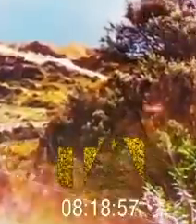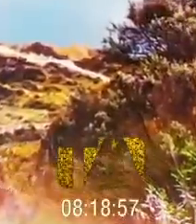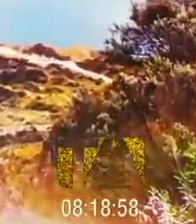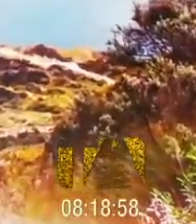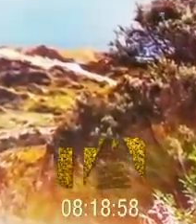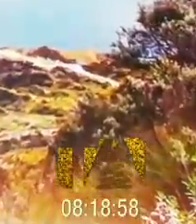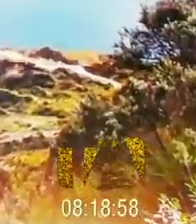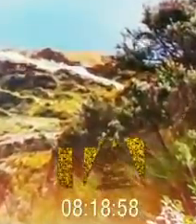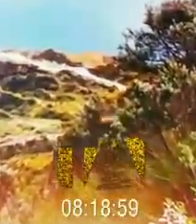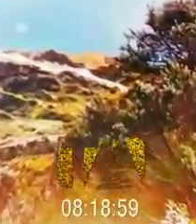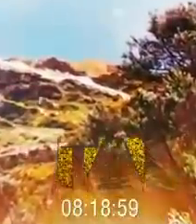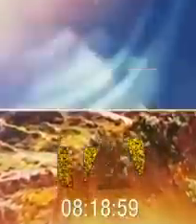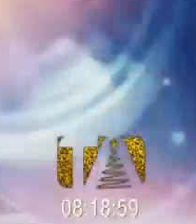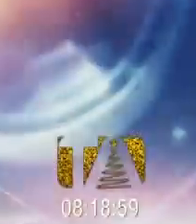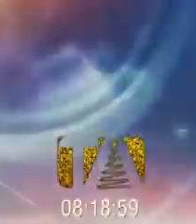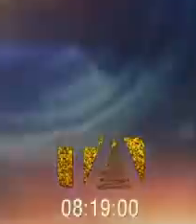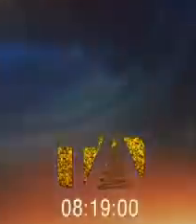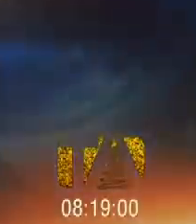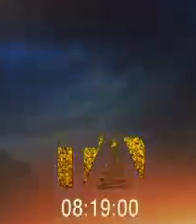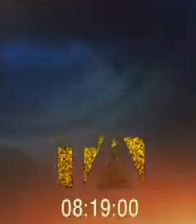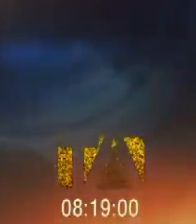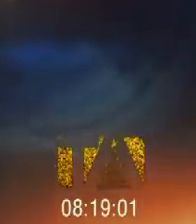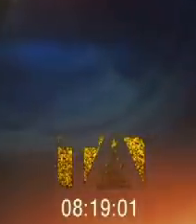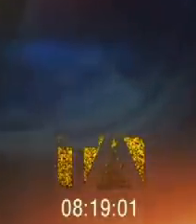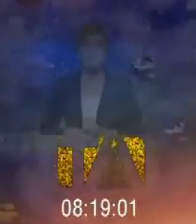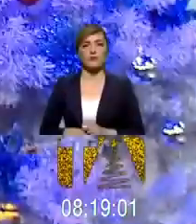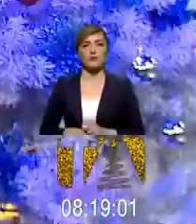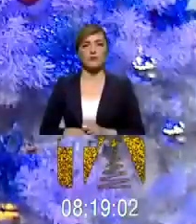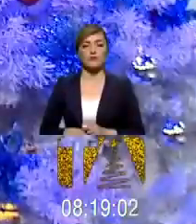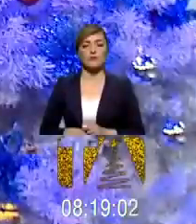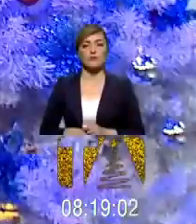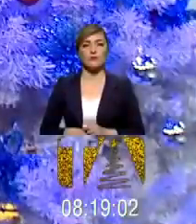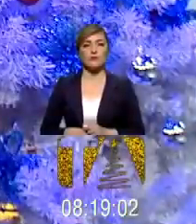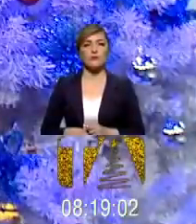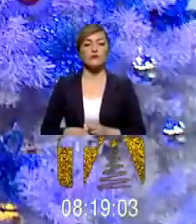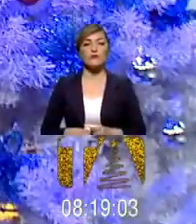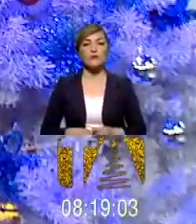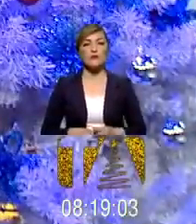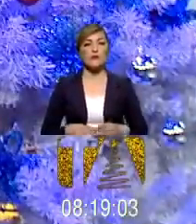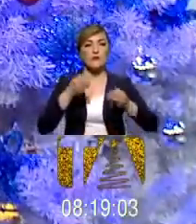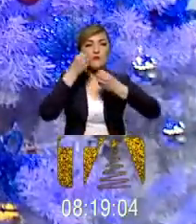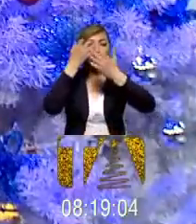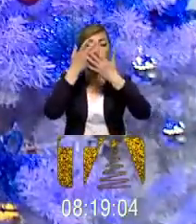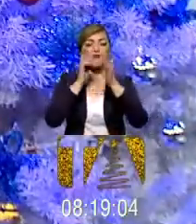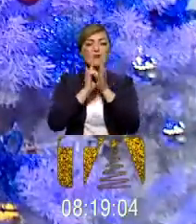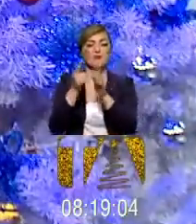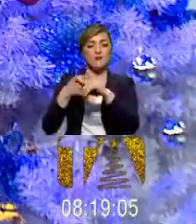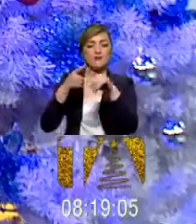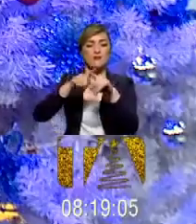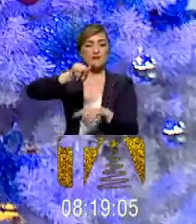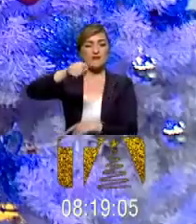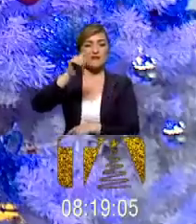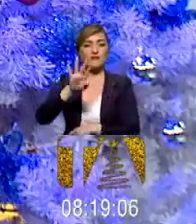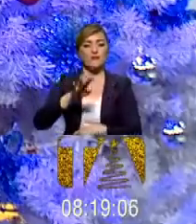De primera mano. Hoy en De Primera Mano les vamos a contar